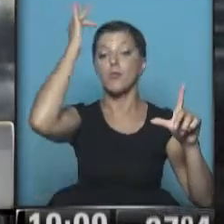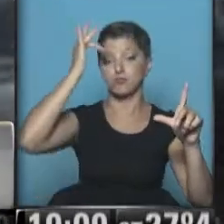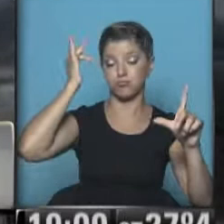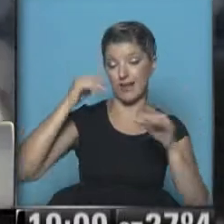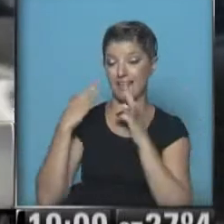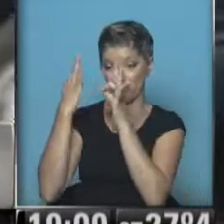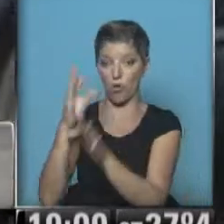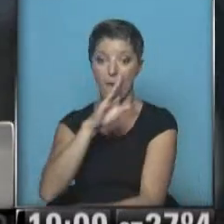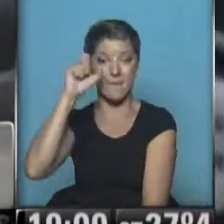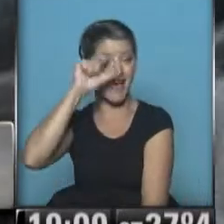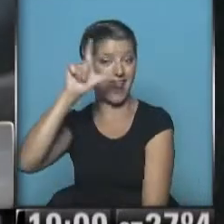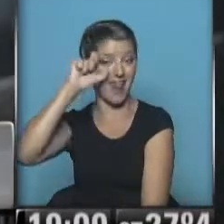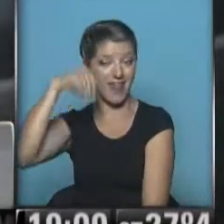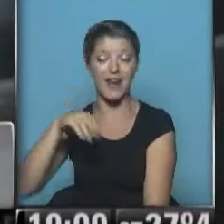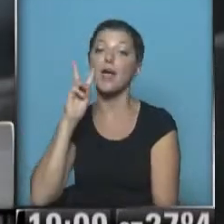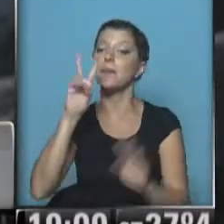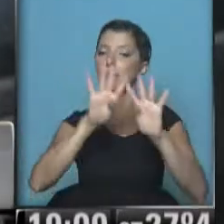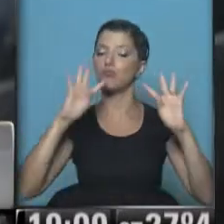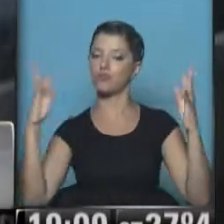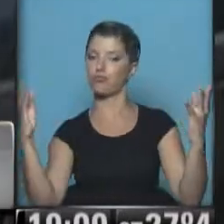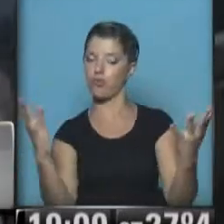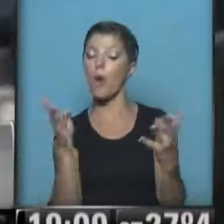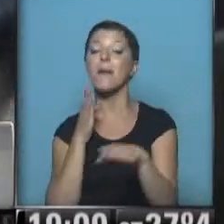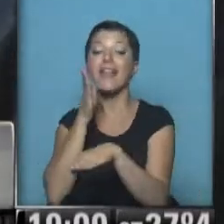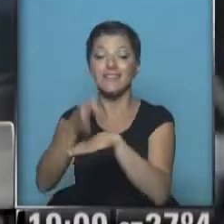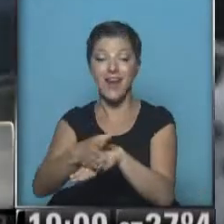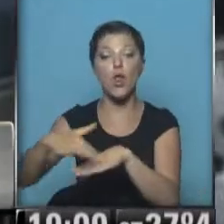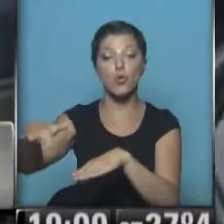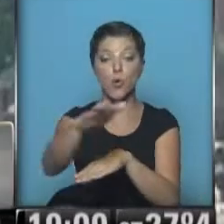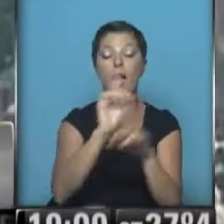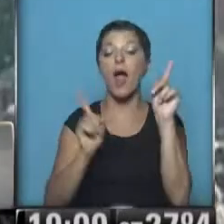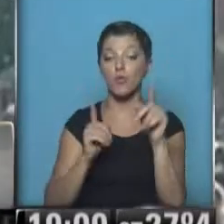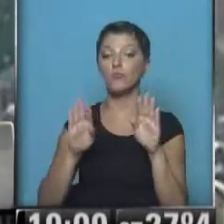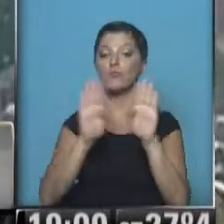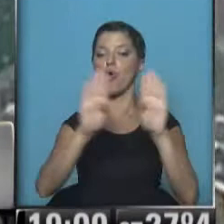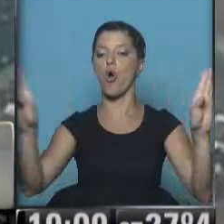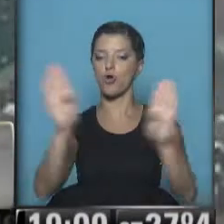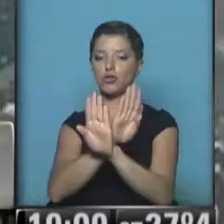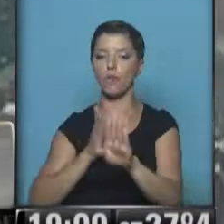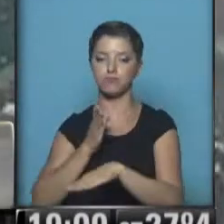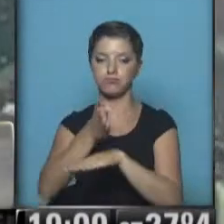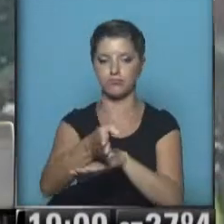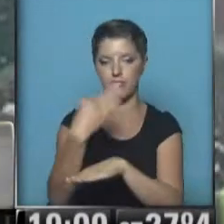Ahí vemos el muro, porque para entrar a la ciudad de Belén hay que pasar por alguno de los portones que tiene este muro.